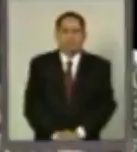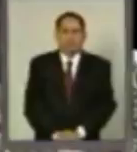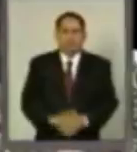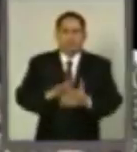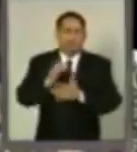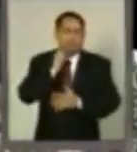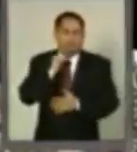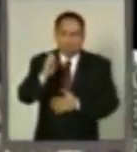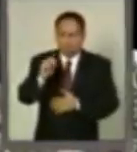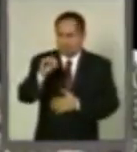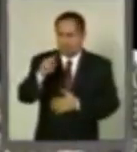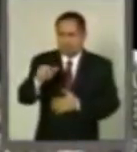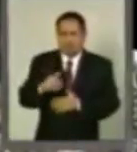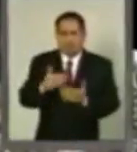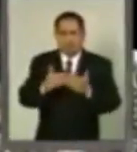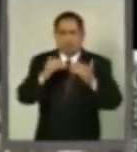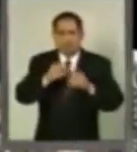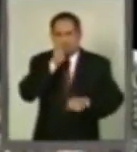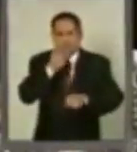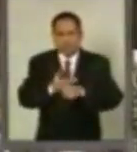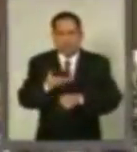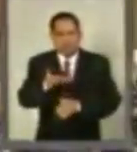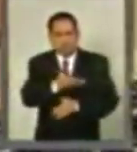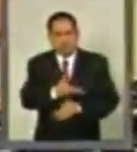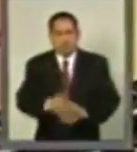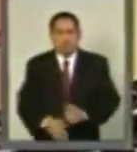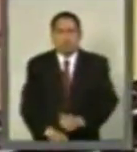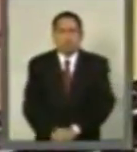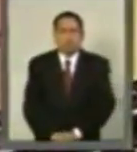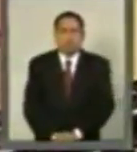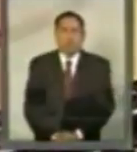Gracias, senador Encinas. Tiene la palabra el señor secretario.